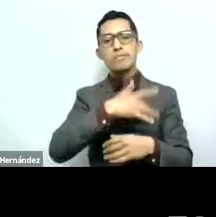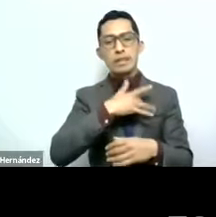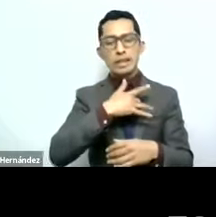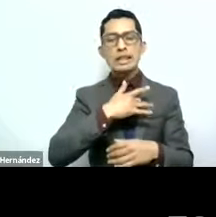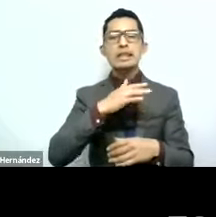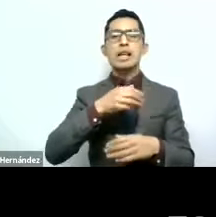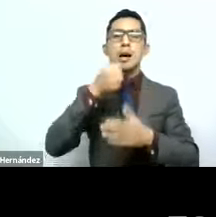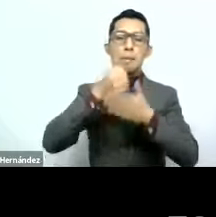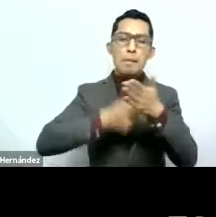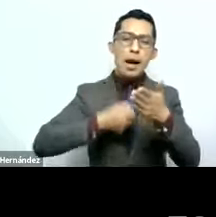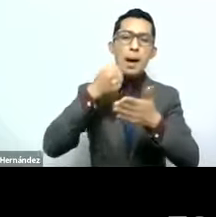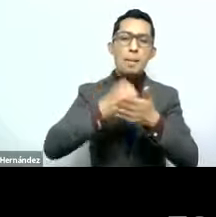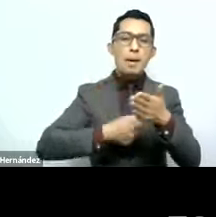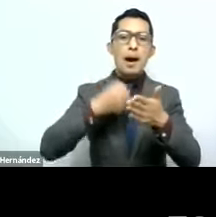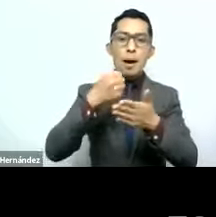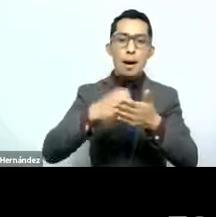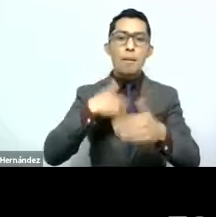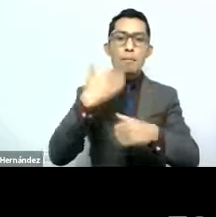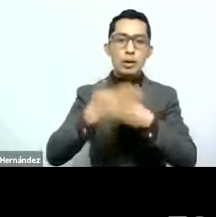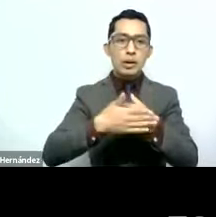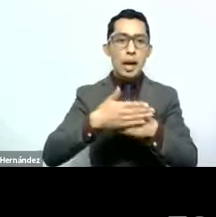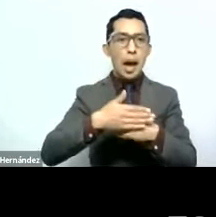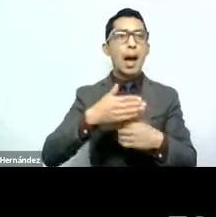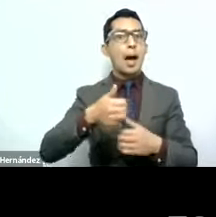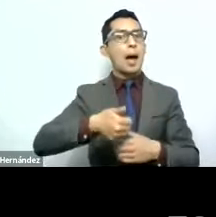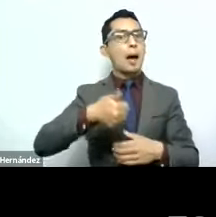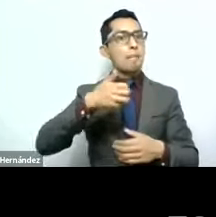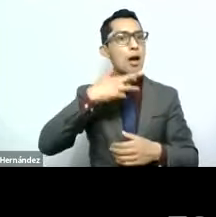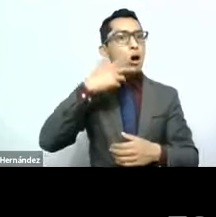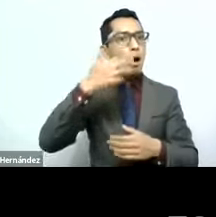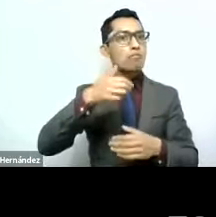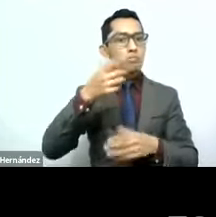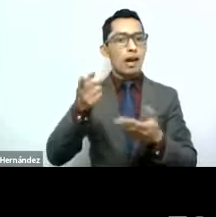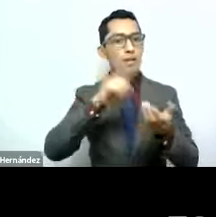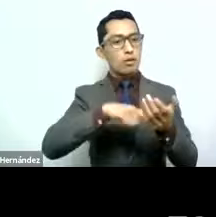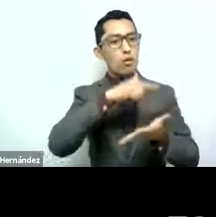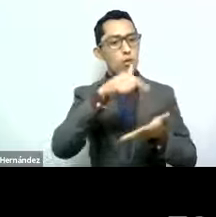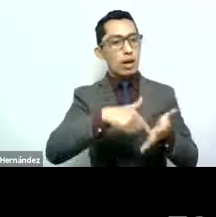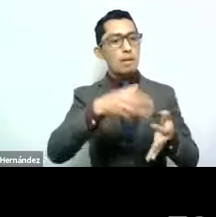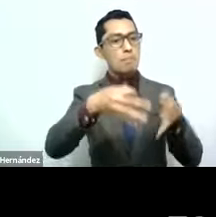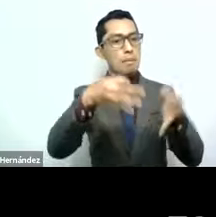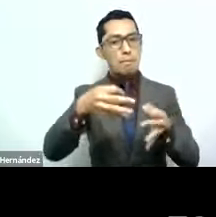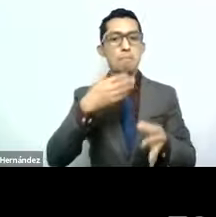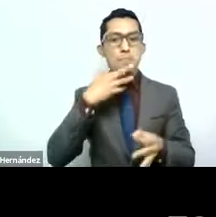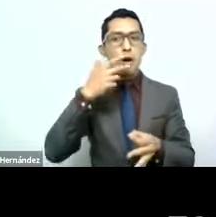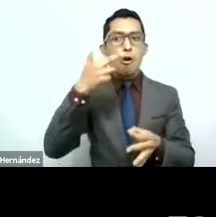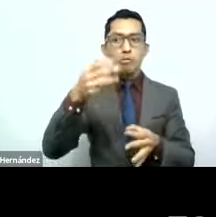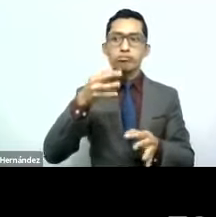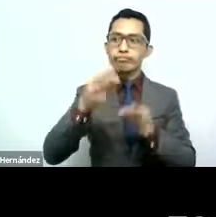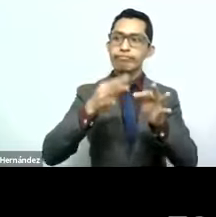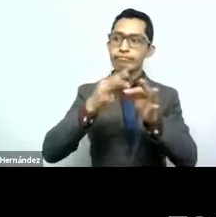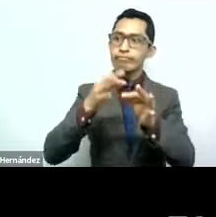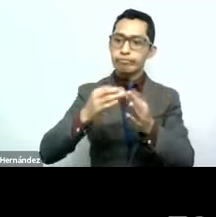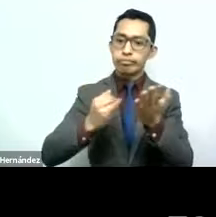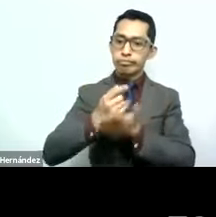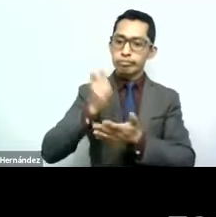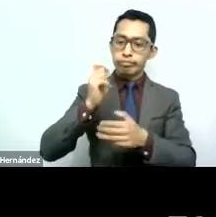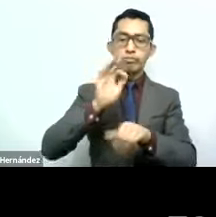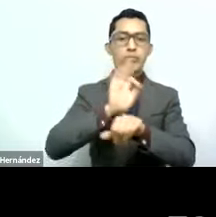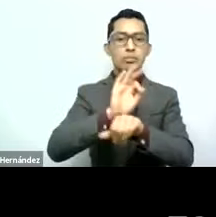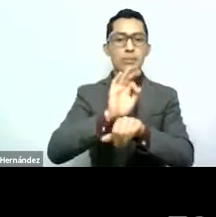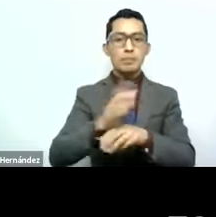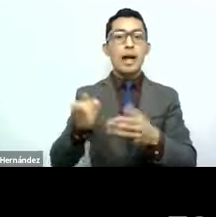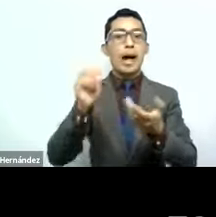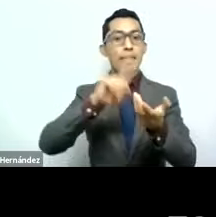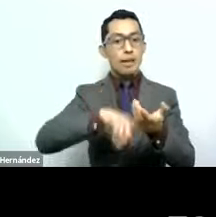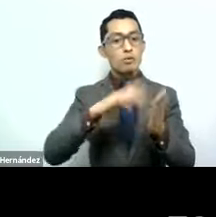batallas ha ganado a través de tribunales. Entonces, el tener cuadernos que sinteticen la